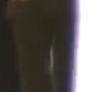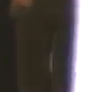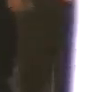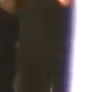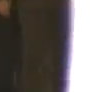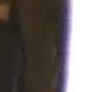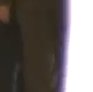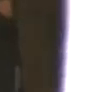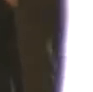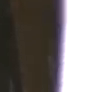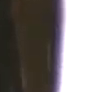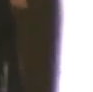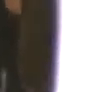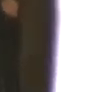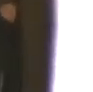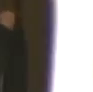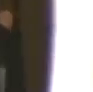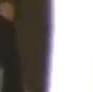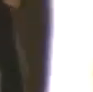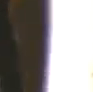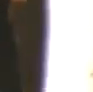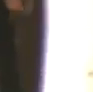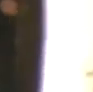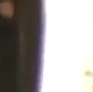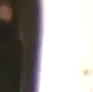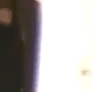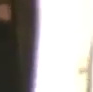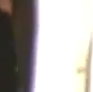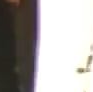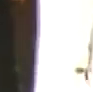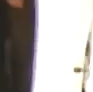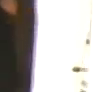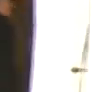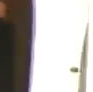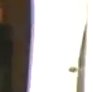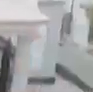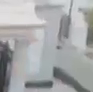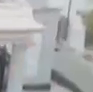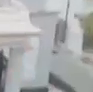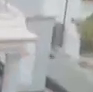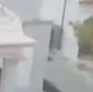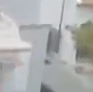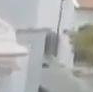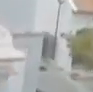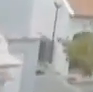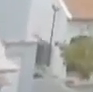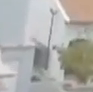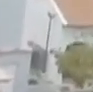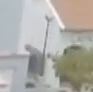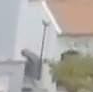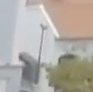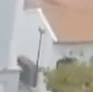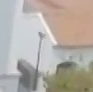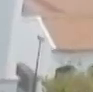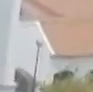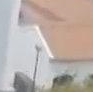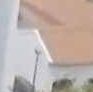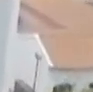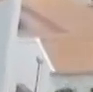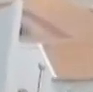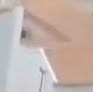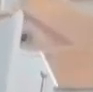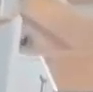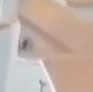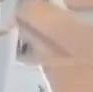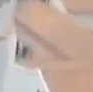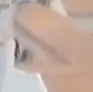Bolivariana de Venezuela y comandante en jefe de la Fuerza Armada Nacional Bolivariana, acompañado por la ciudadana Cilia Flores de Maduro, primera